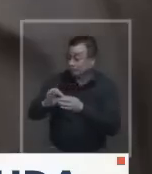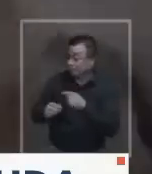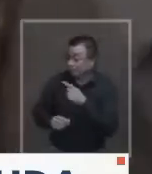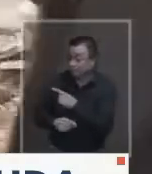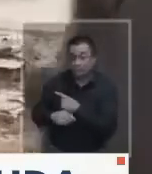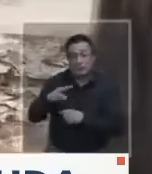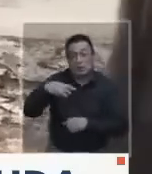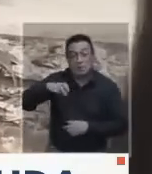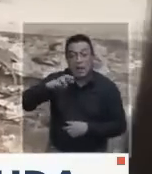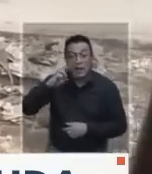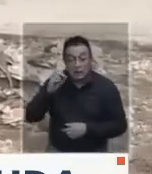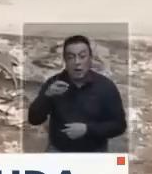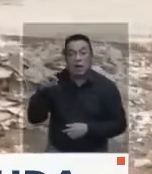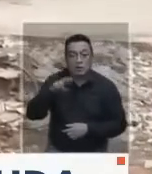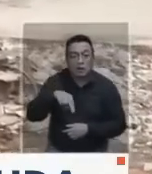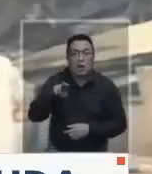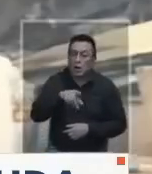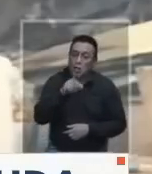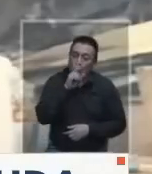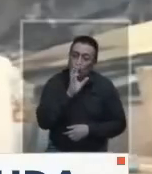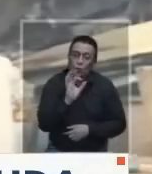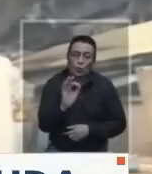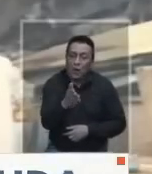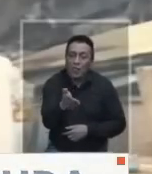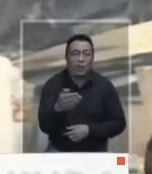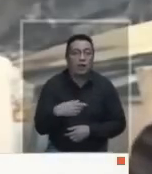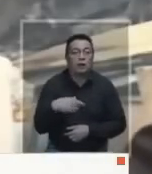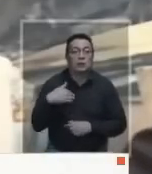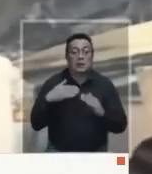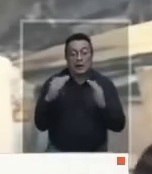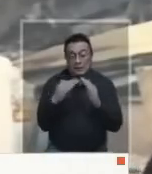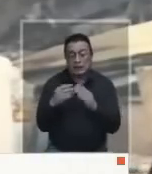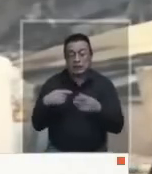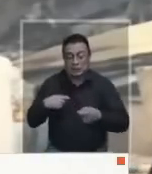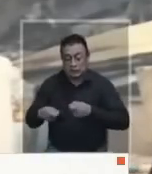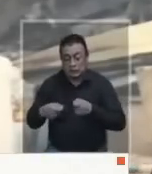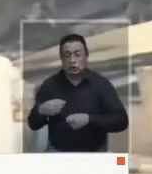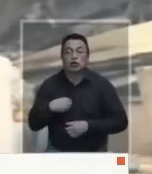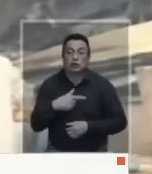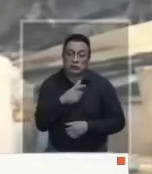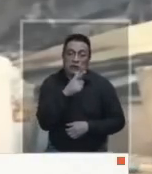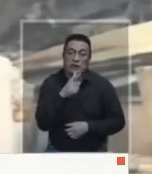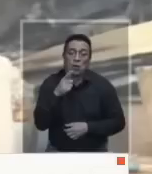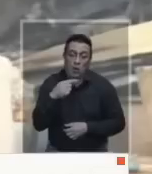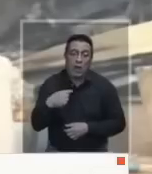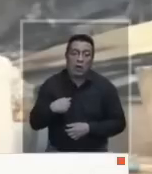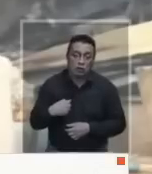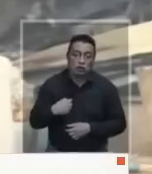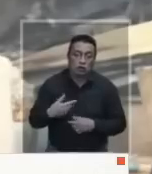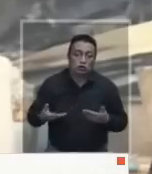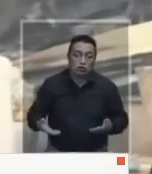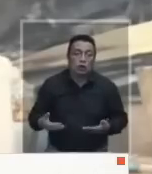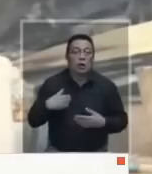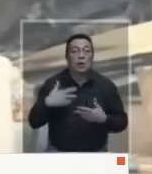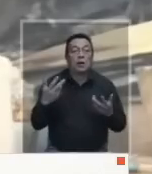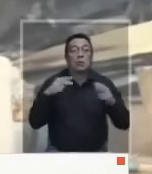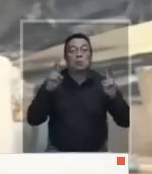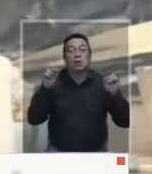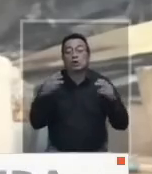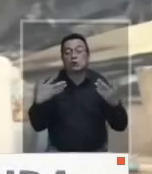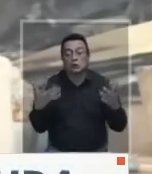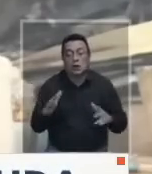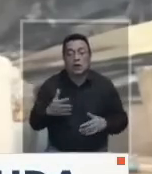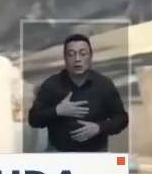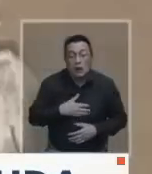se repiten una y otra vez tenía mi casa y mi negocio en Santa Juana y ya por motivo de que ya